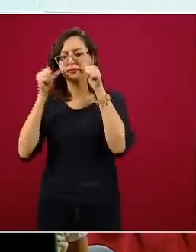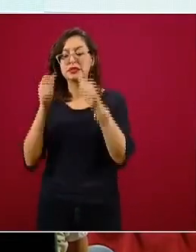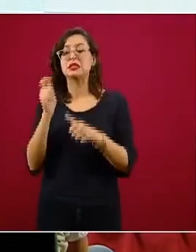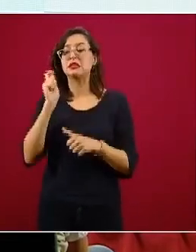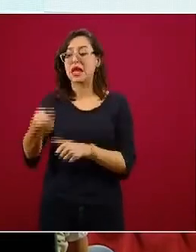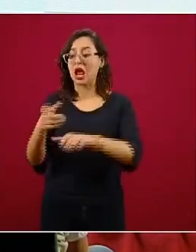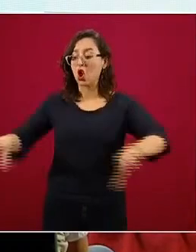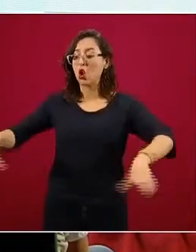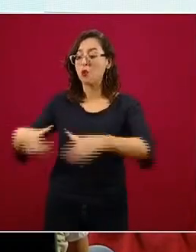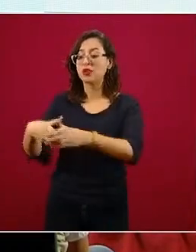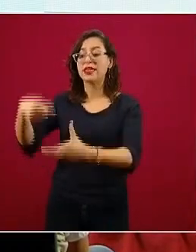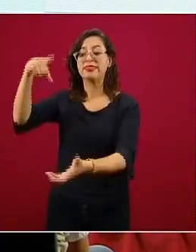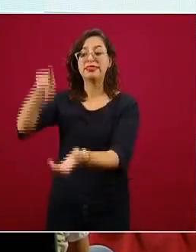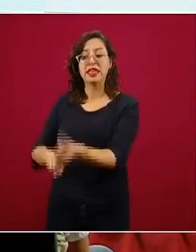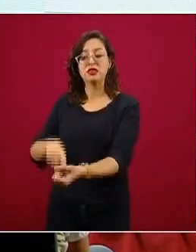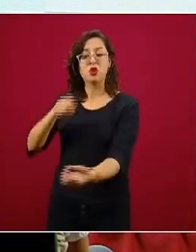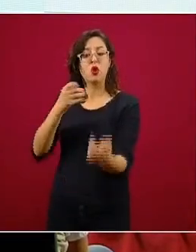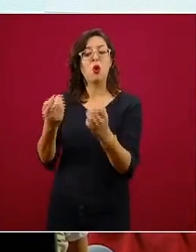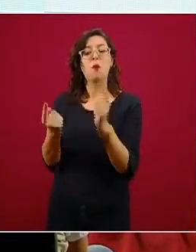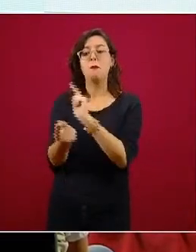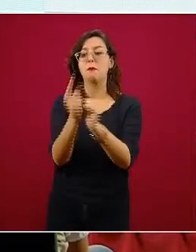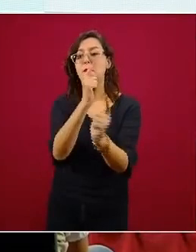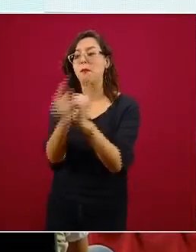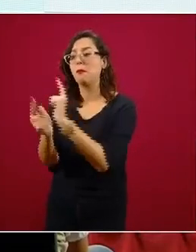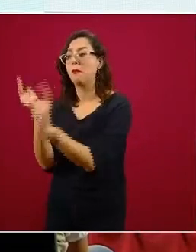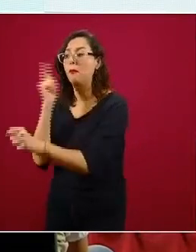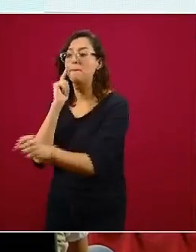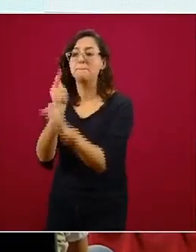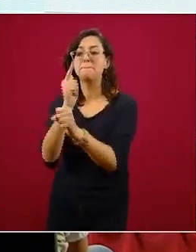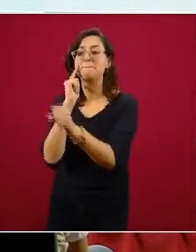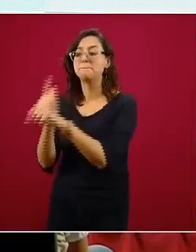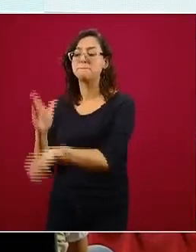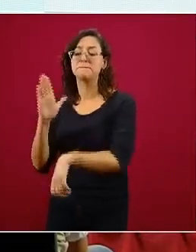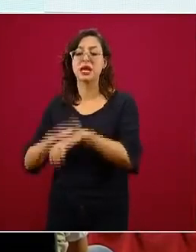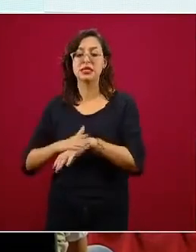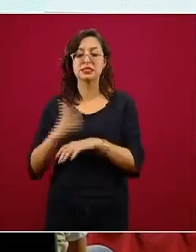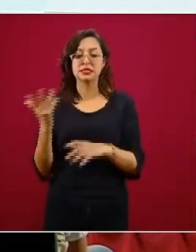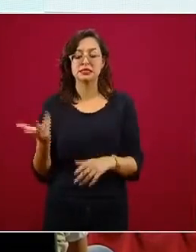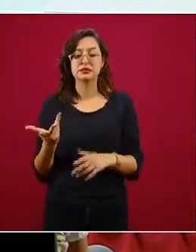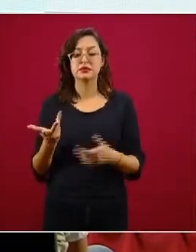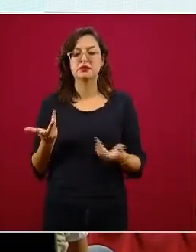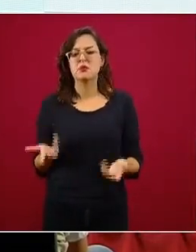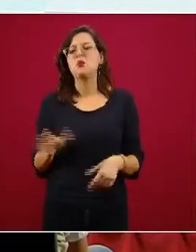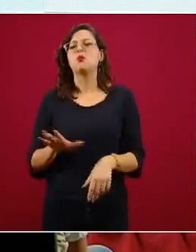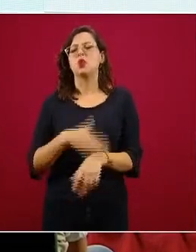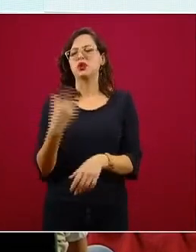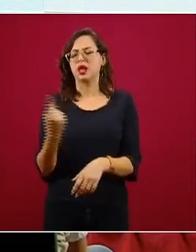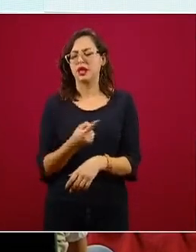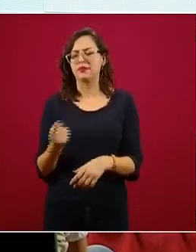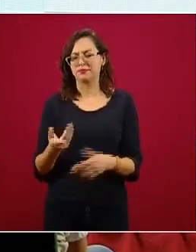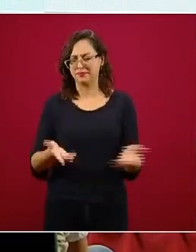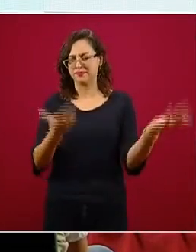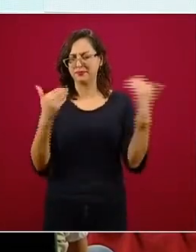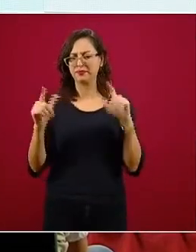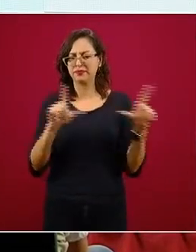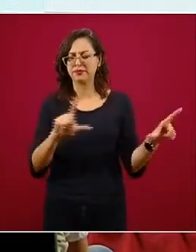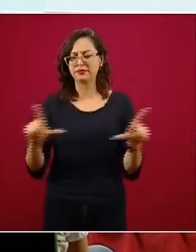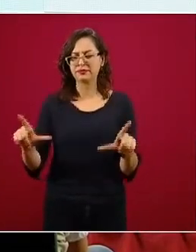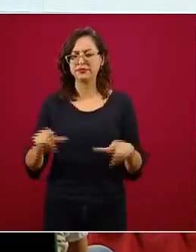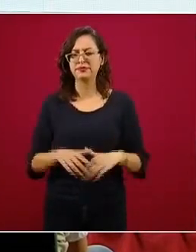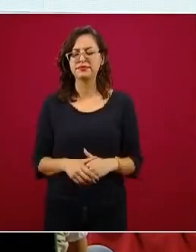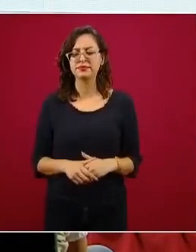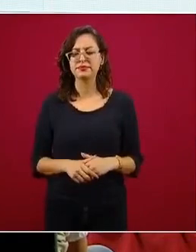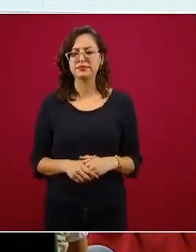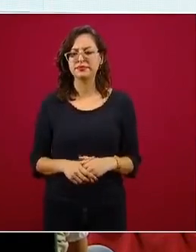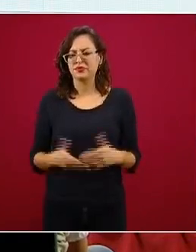la comunidad, estar mucho más cercano a las personas. ¿Qué son los datos que nos alertaron? La siguiente, por favor. O sea,